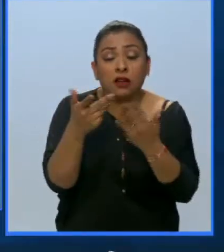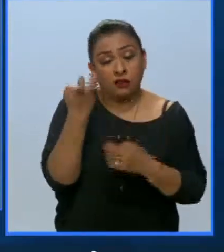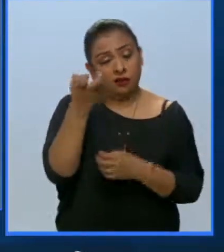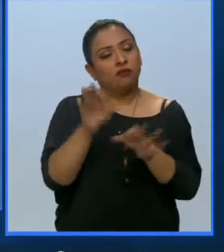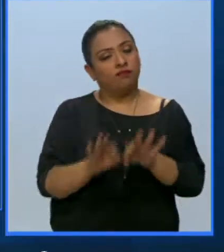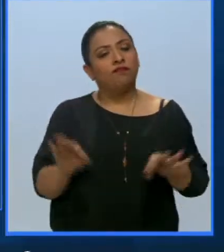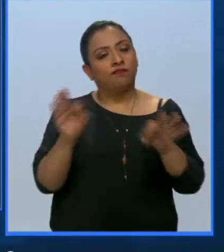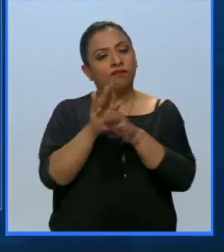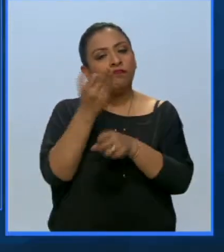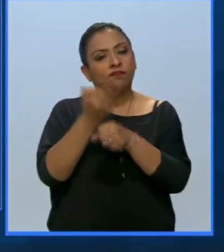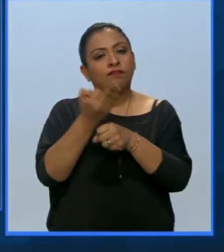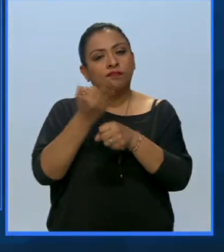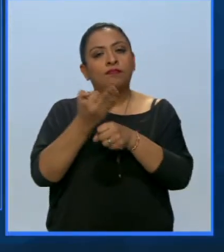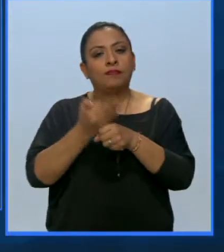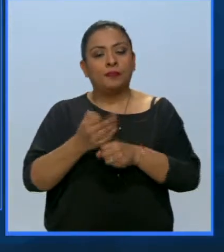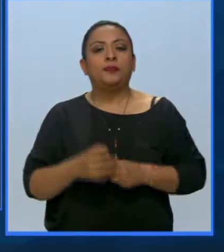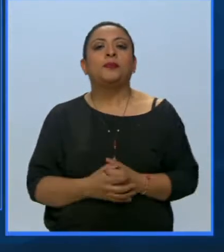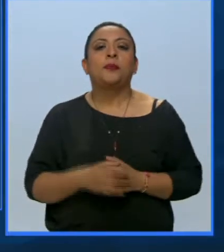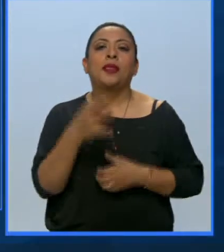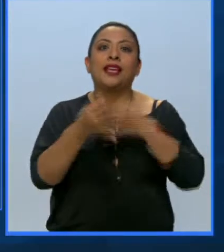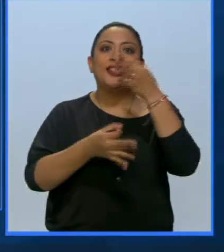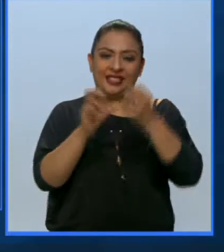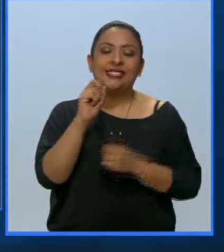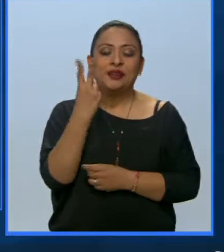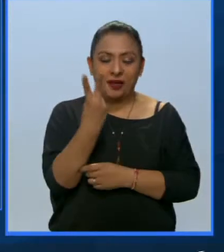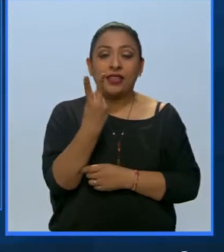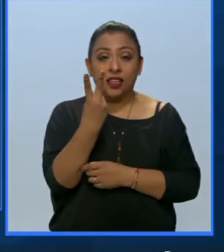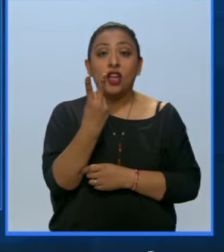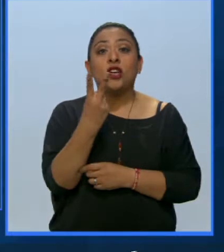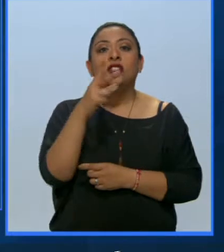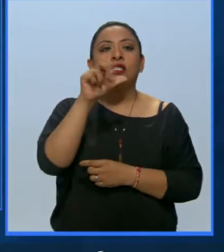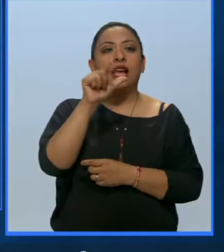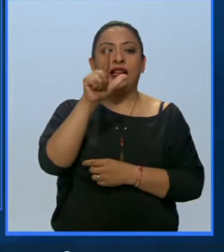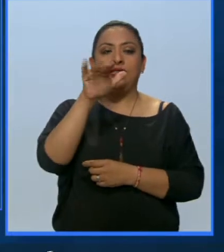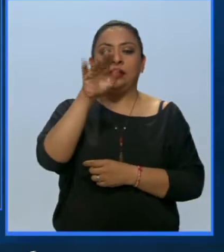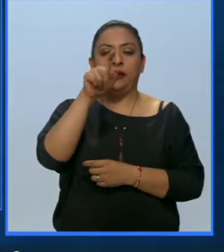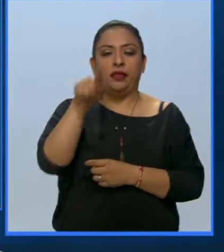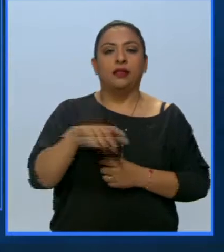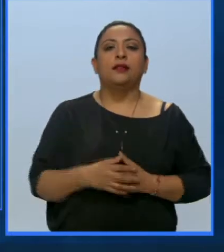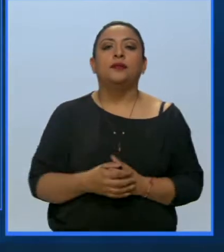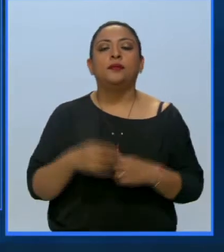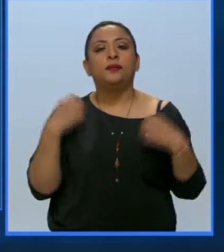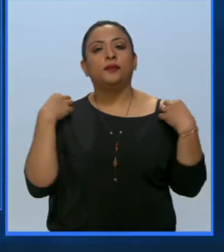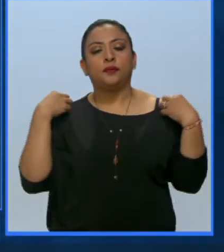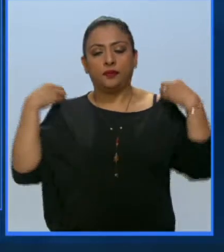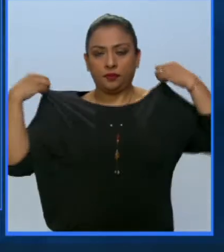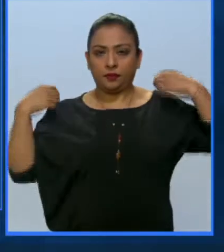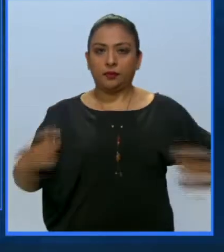más importante ahorita. Noticias 22, Alisbeth Mercado.